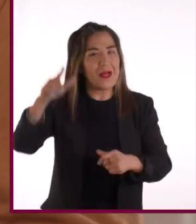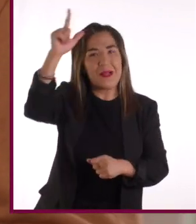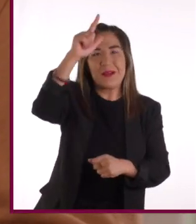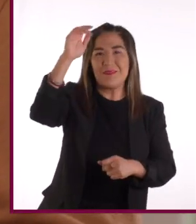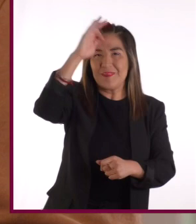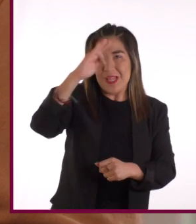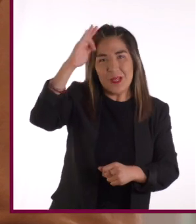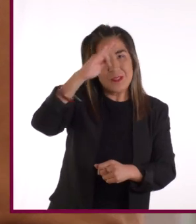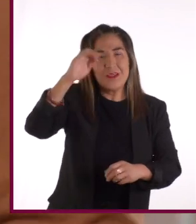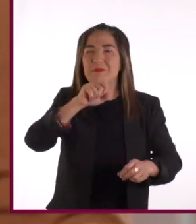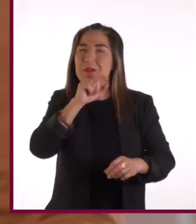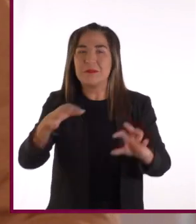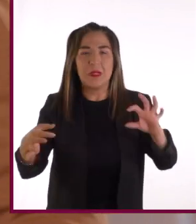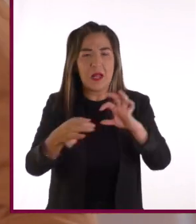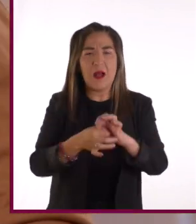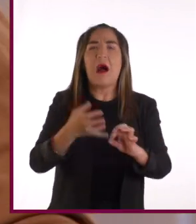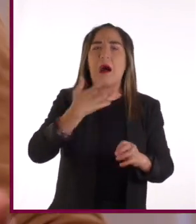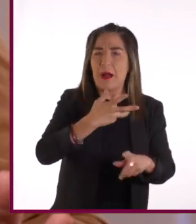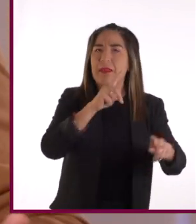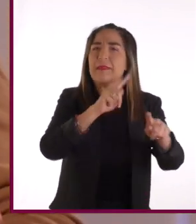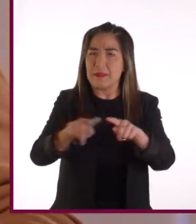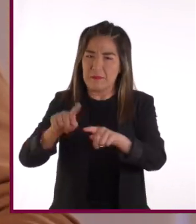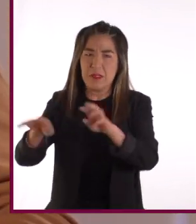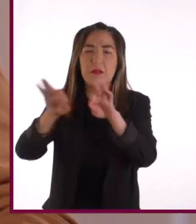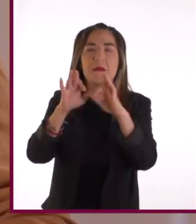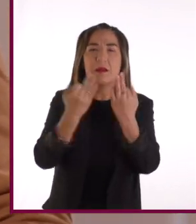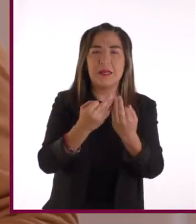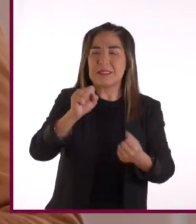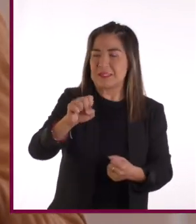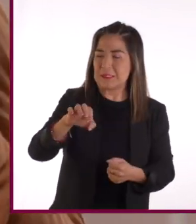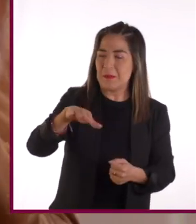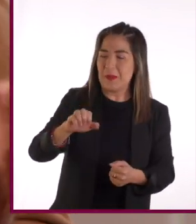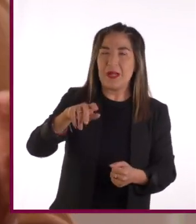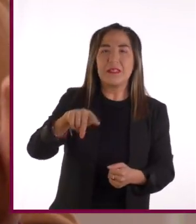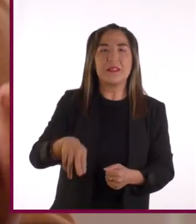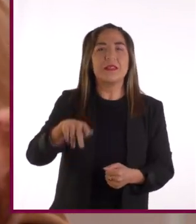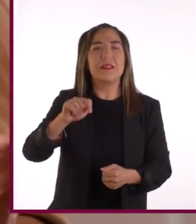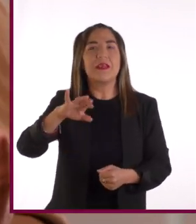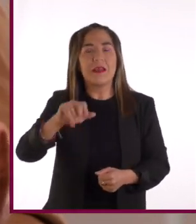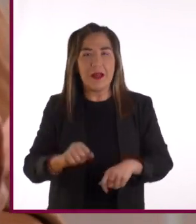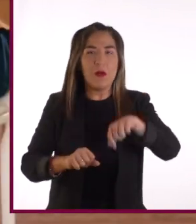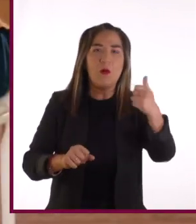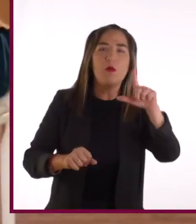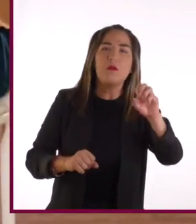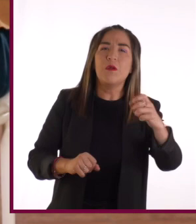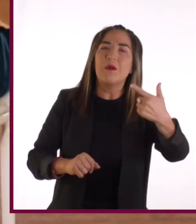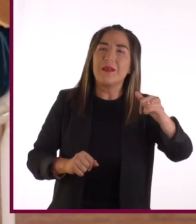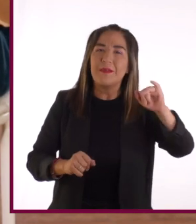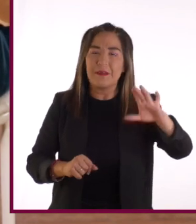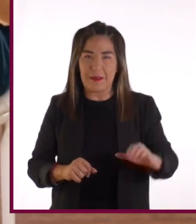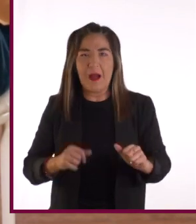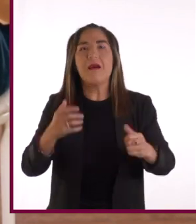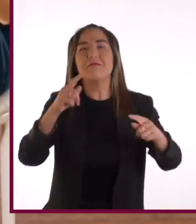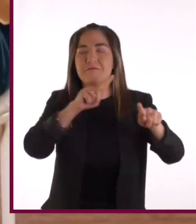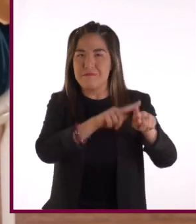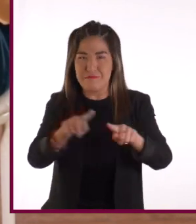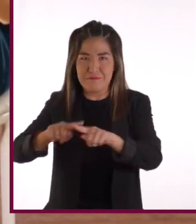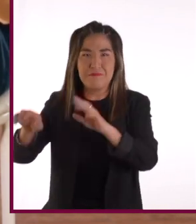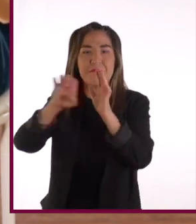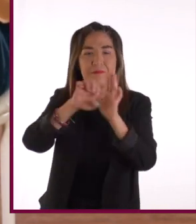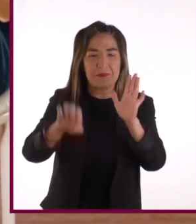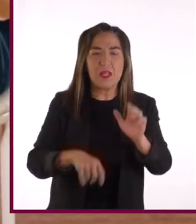y la filosofía. Existen diferentes tipos de paradojas como la semántica o la lógica, lo mismo que varios